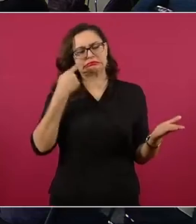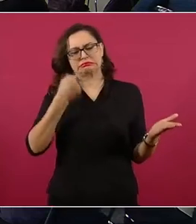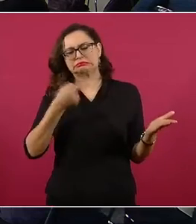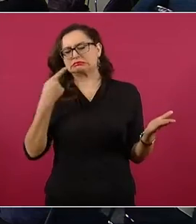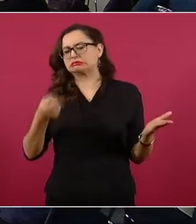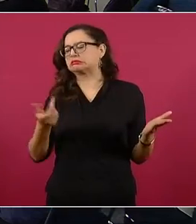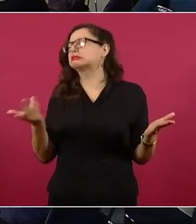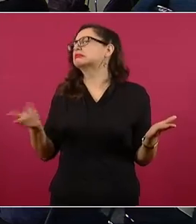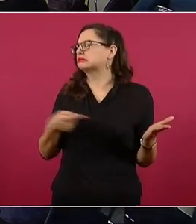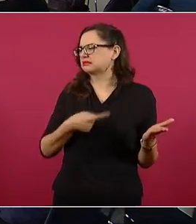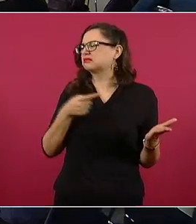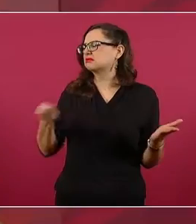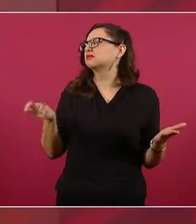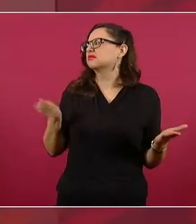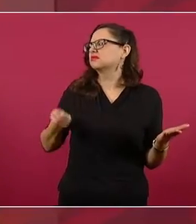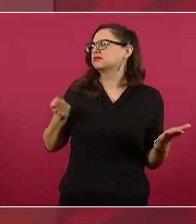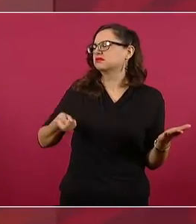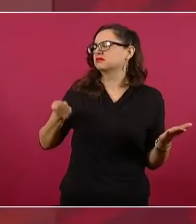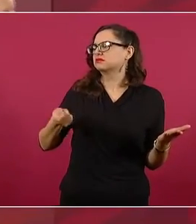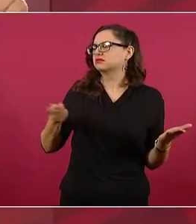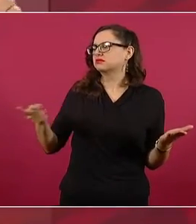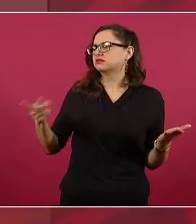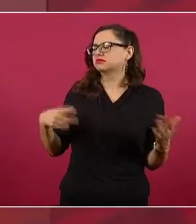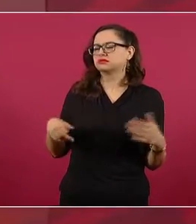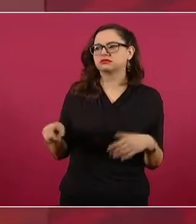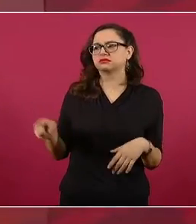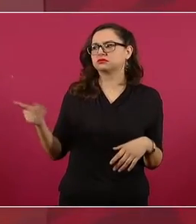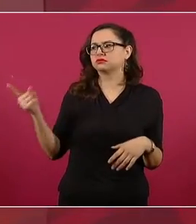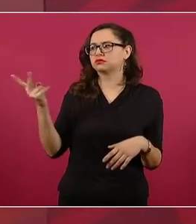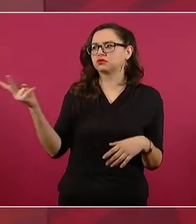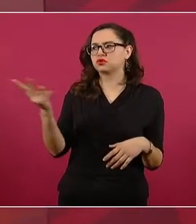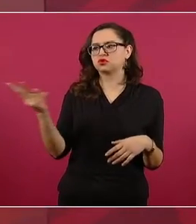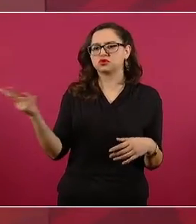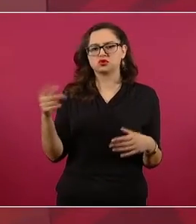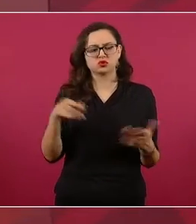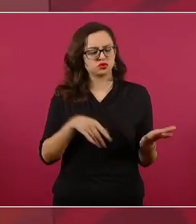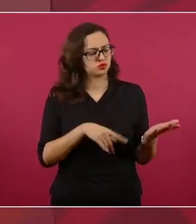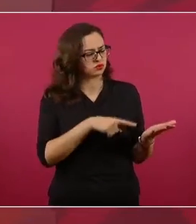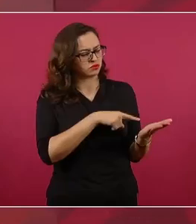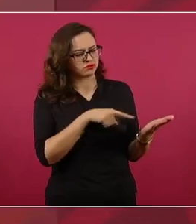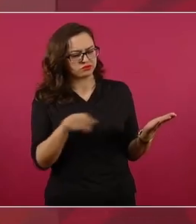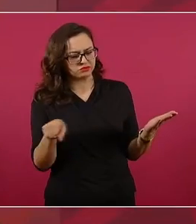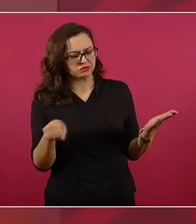al principio del gobierno, en alguien, en una persona?